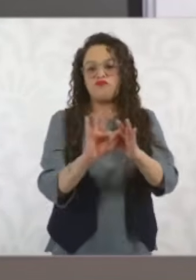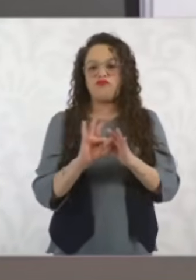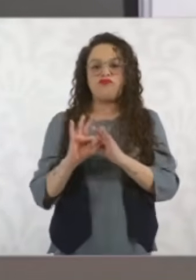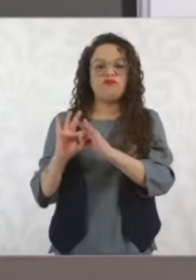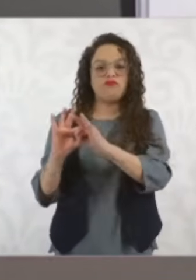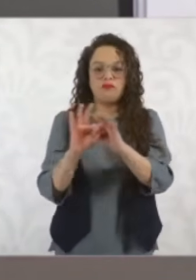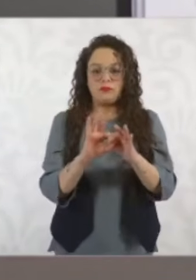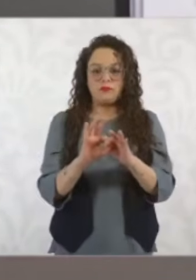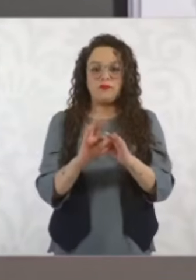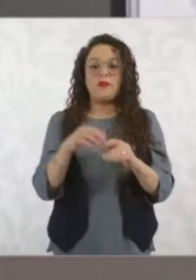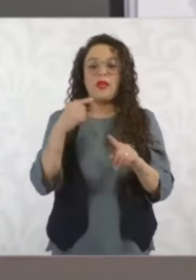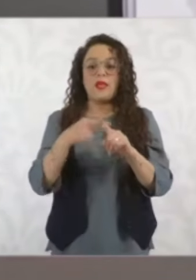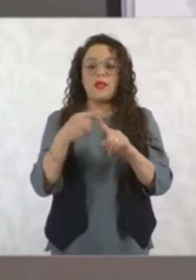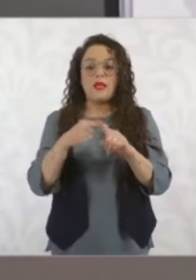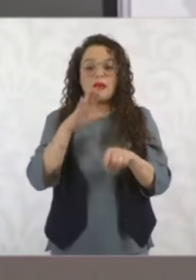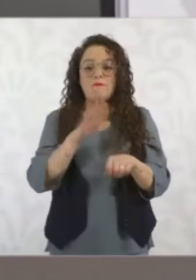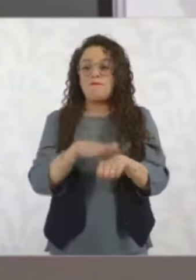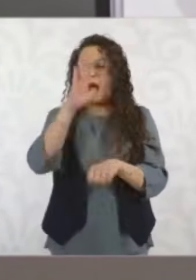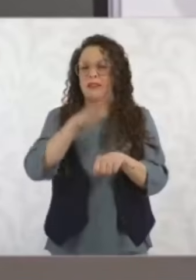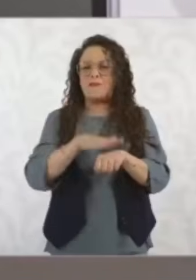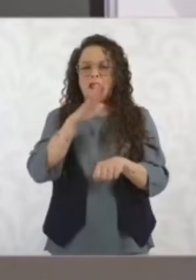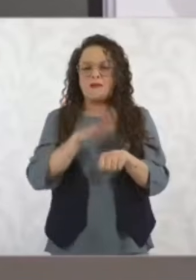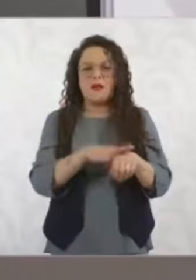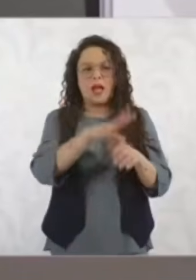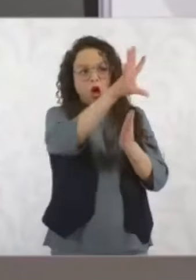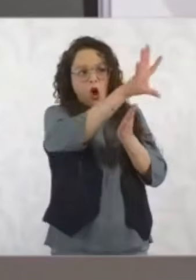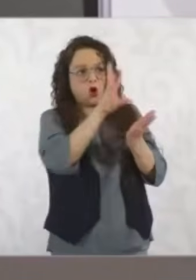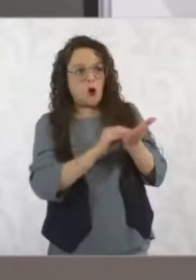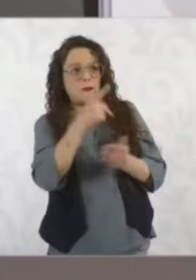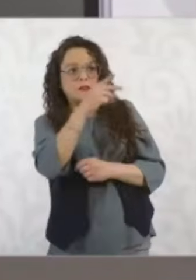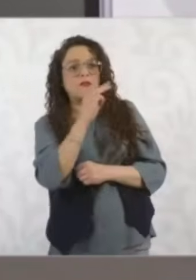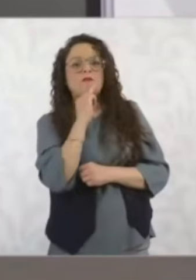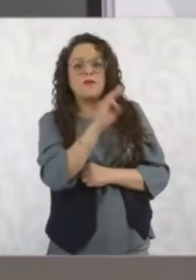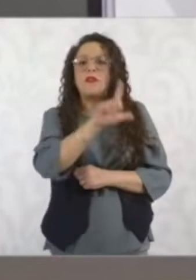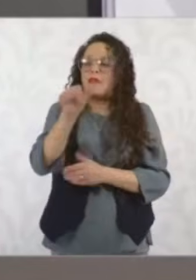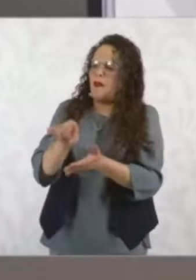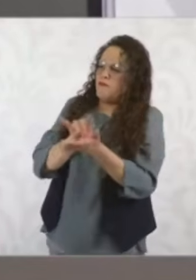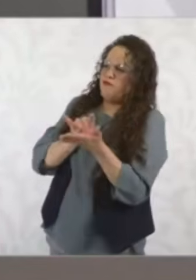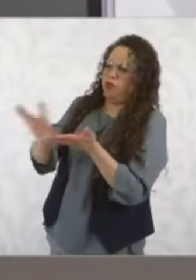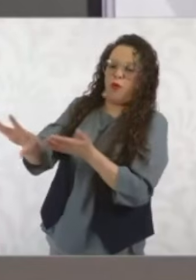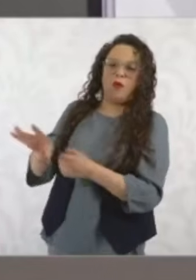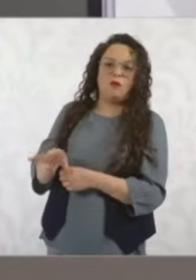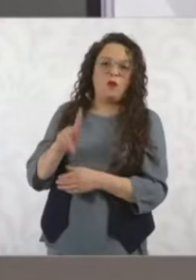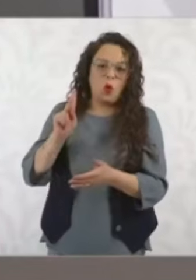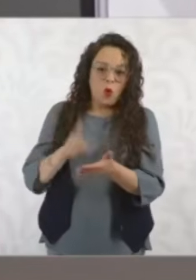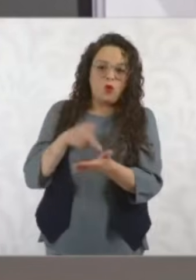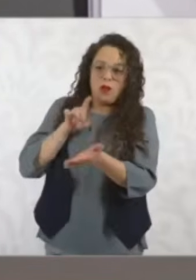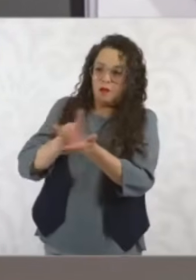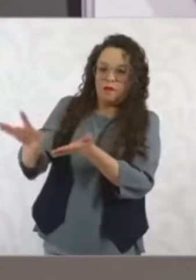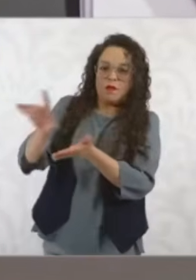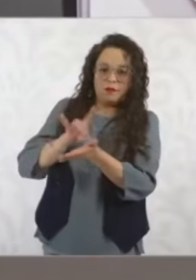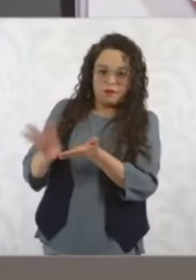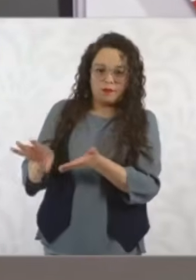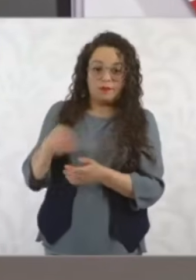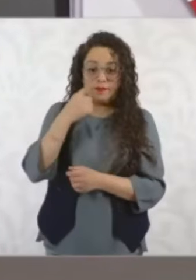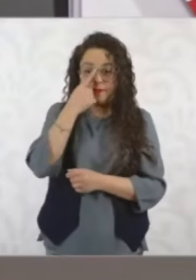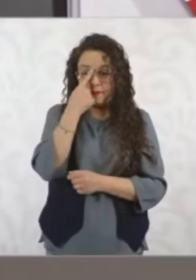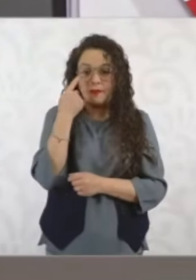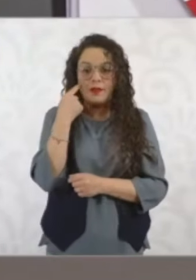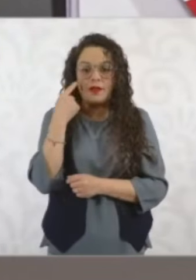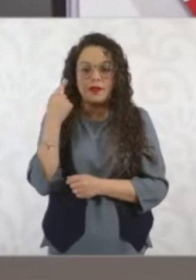principalmente retuitean, por ejemplo, está el caso de Melissa Belli, que ahorita lo vamos a ver, cómo